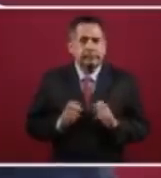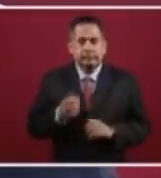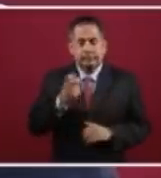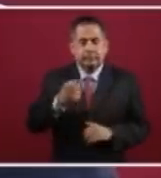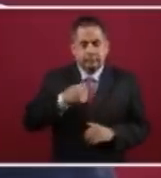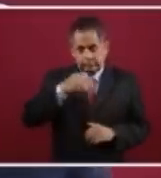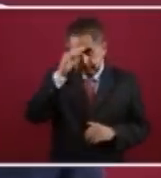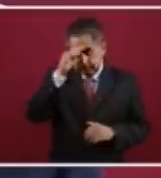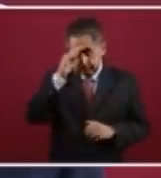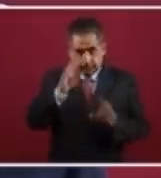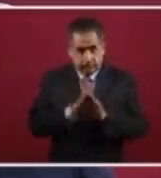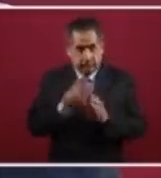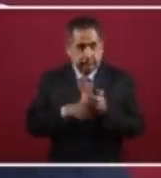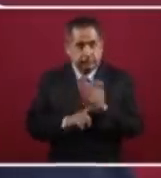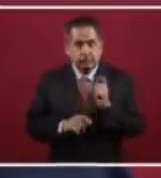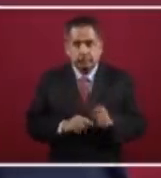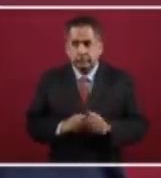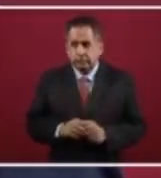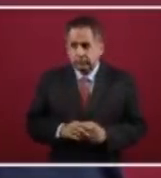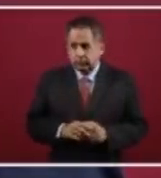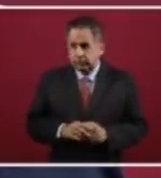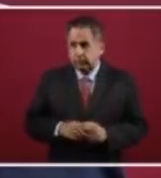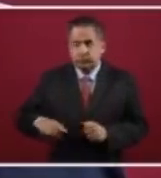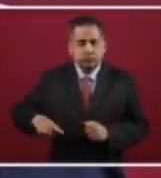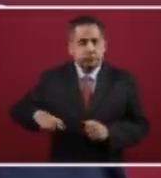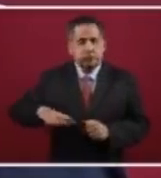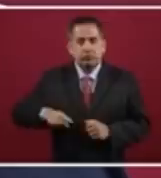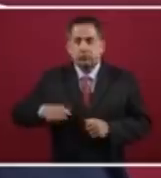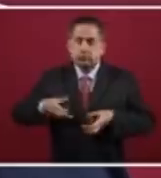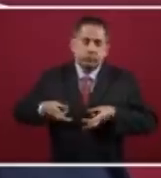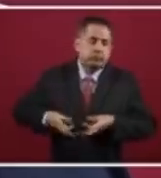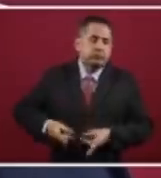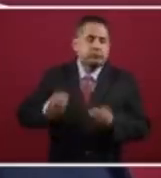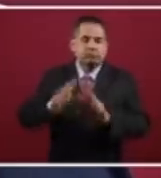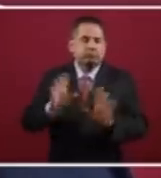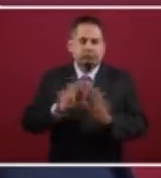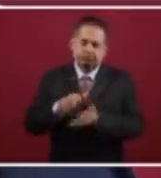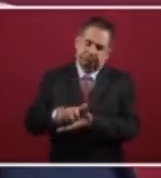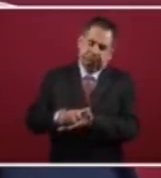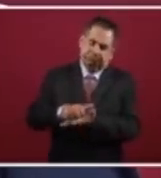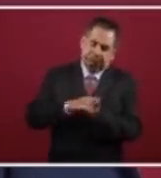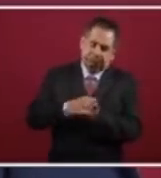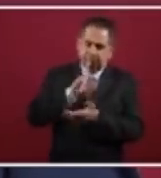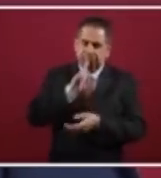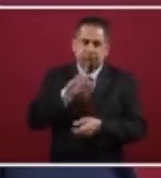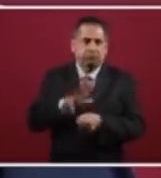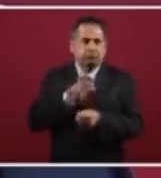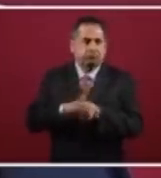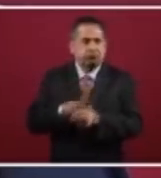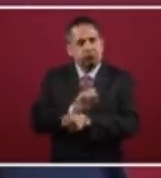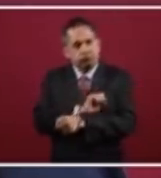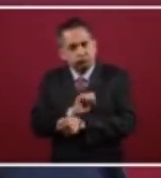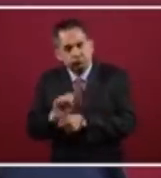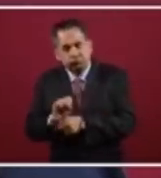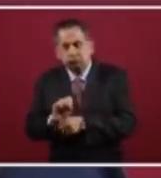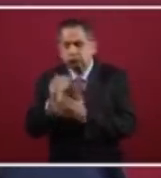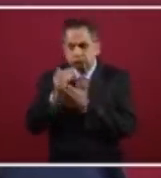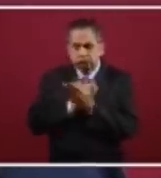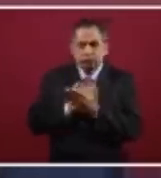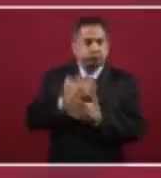llevar a cabo un gobierno austero, sin excesos.